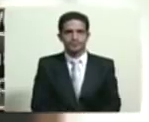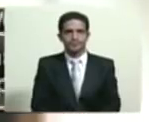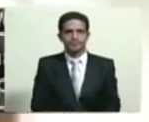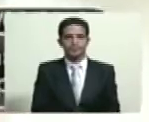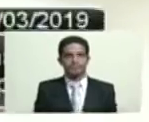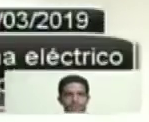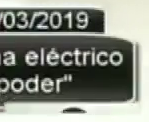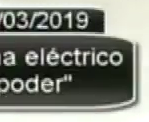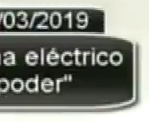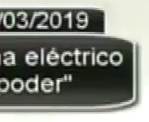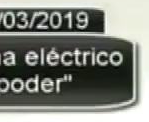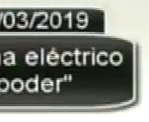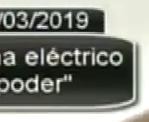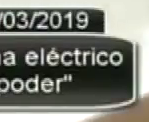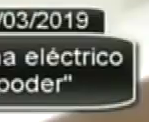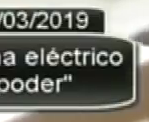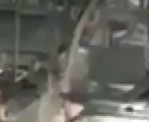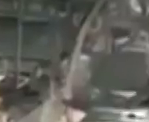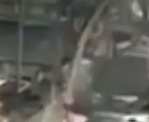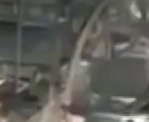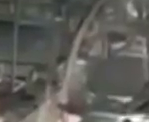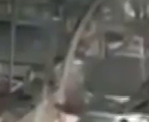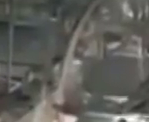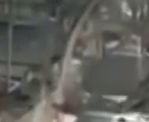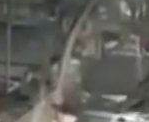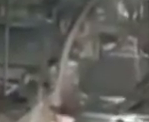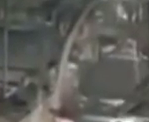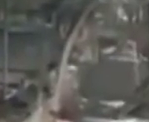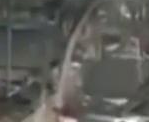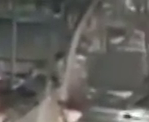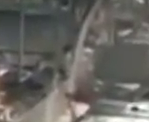No habrá solución al problema eléctrico.